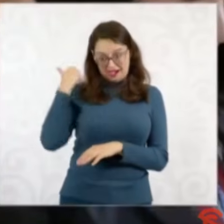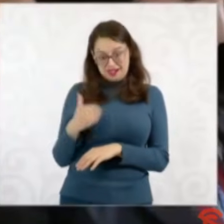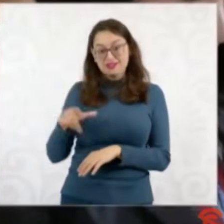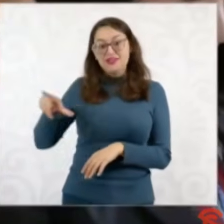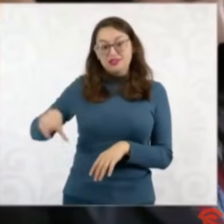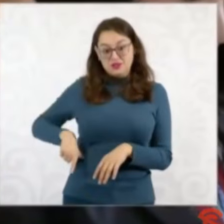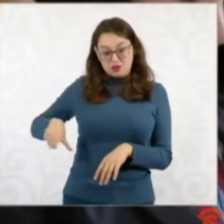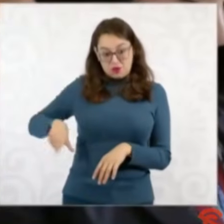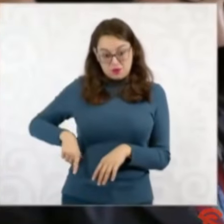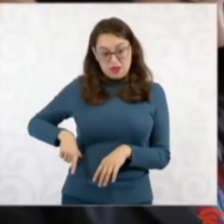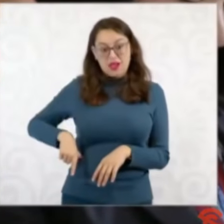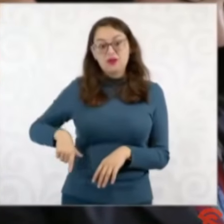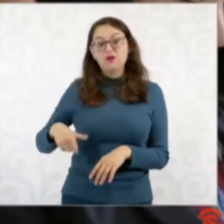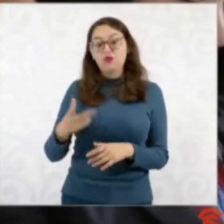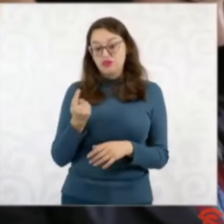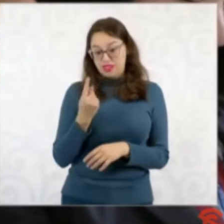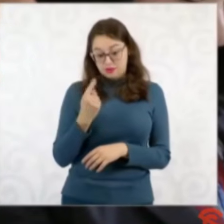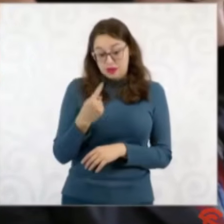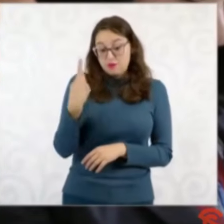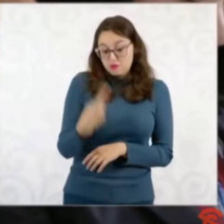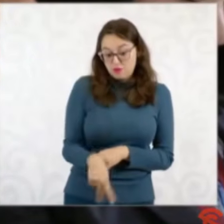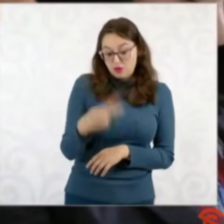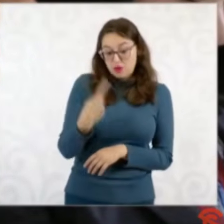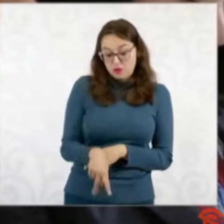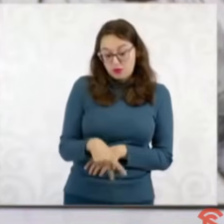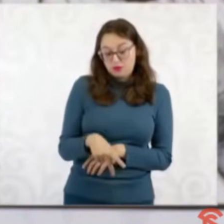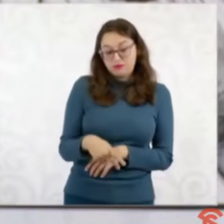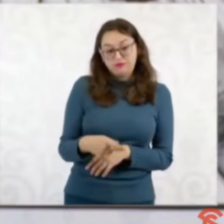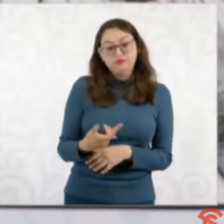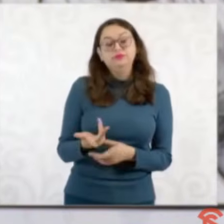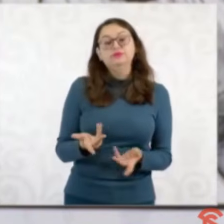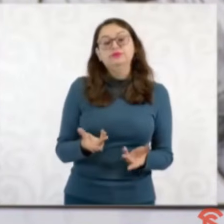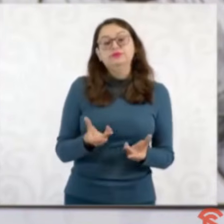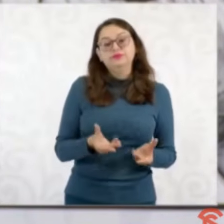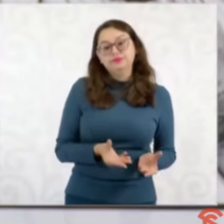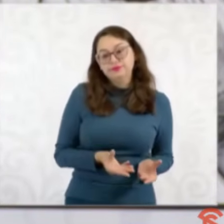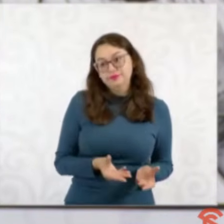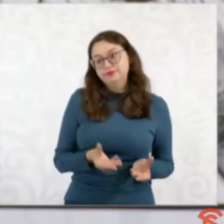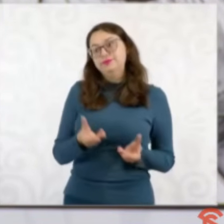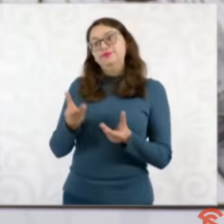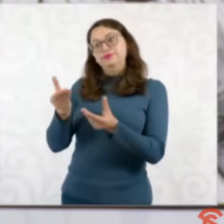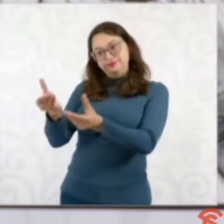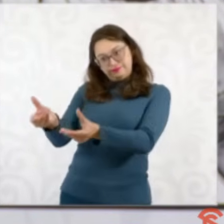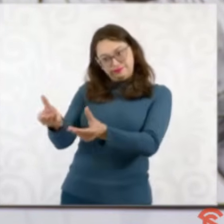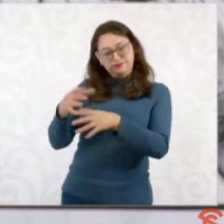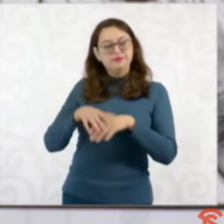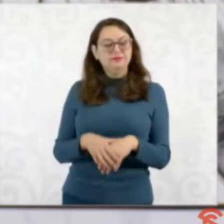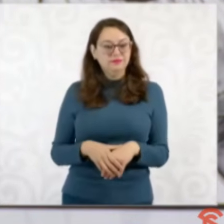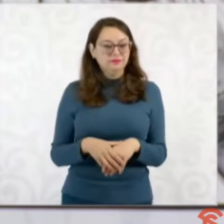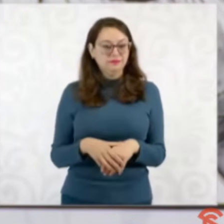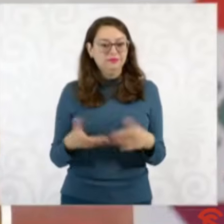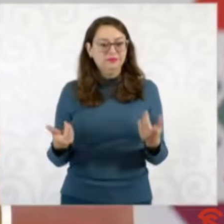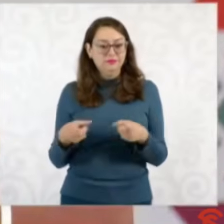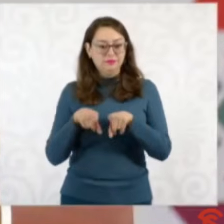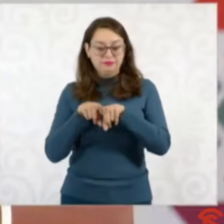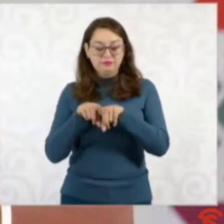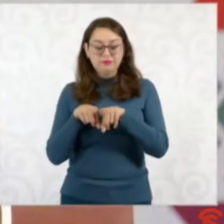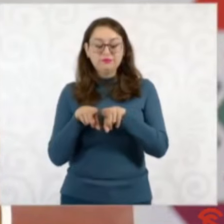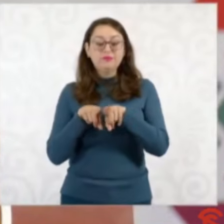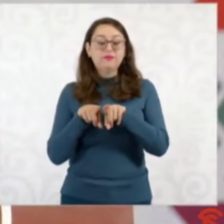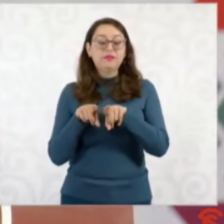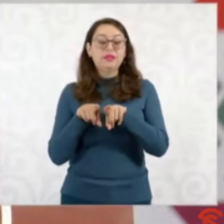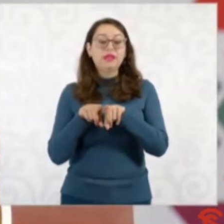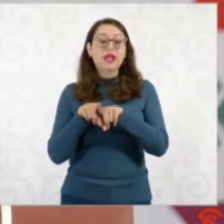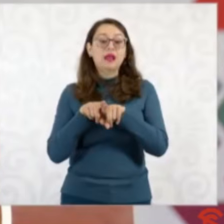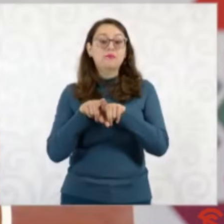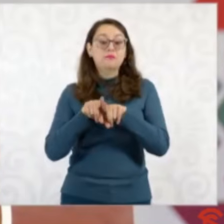de Imevisión, con un préstamo del entonces hermano del presidente, o sea, Raúl Salinas le prestó